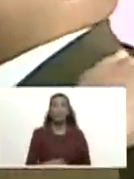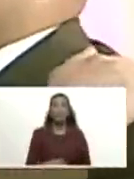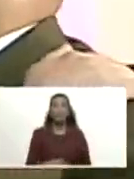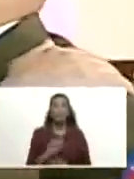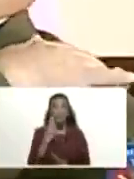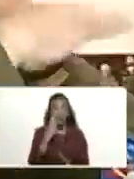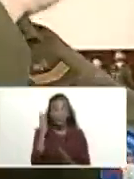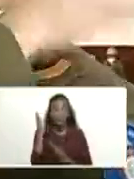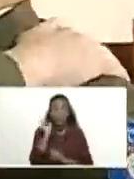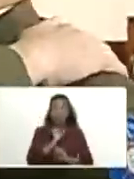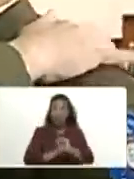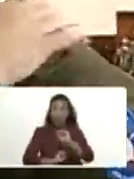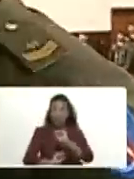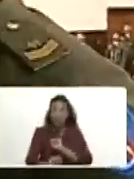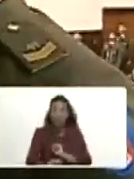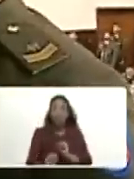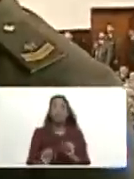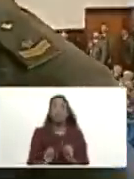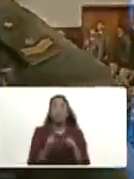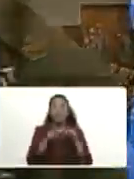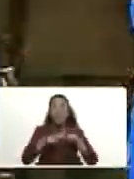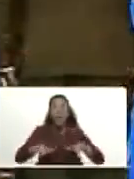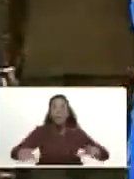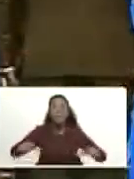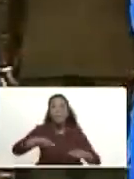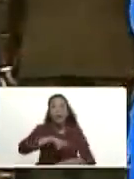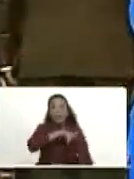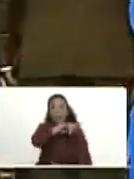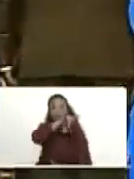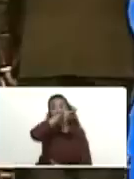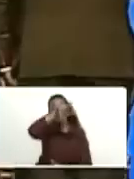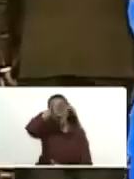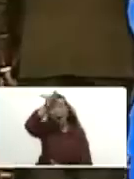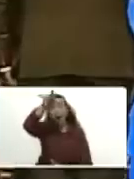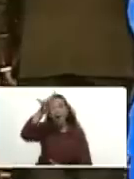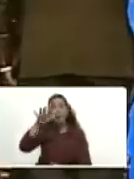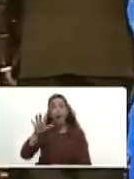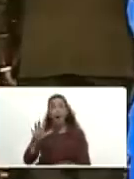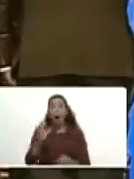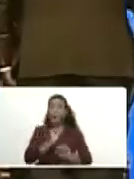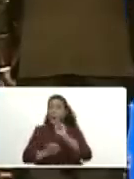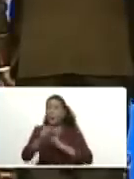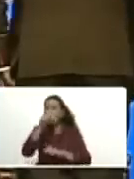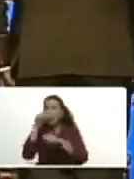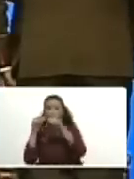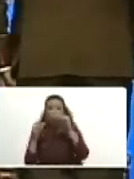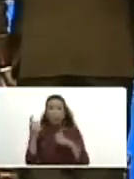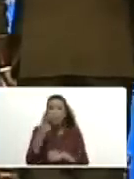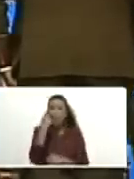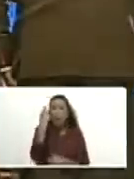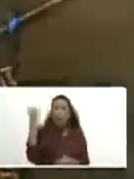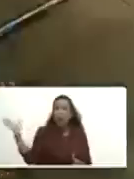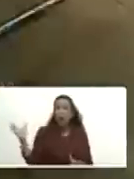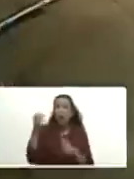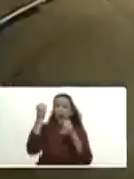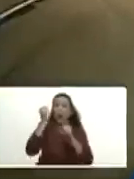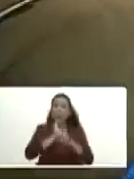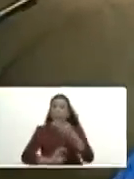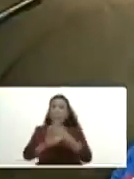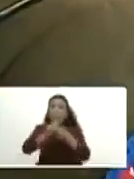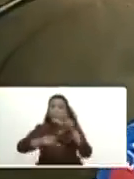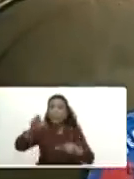Esa defensa a través del espacio aéreo insular, el combate al tráfico de drogas, la búsqueda y rescate, la